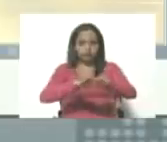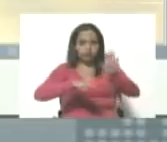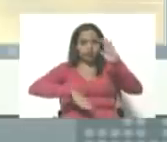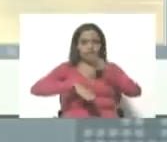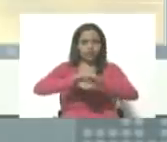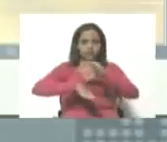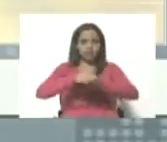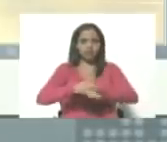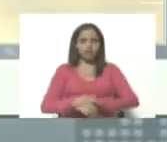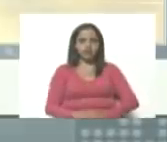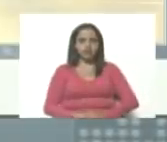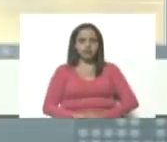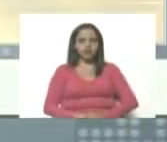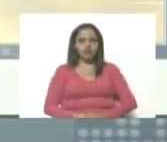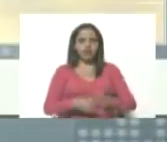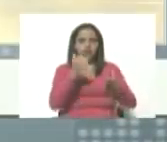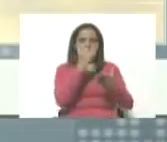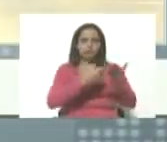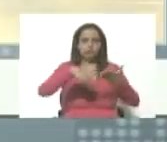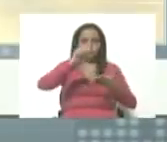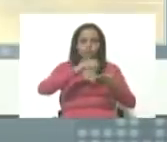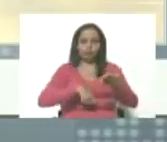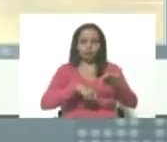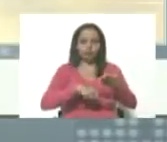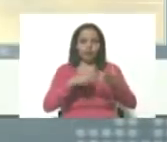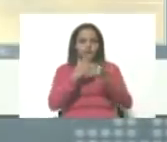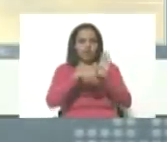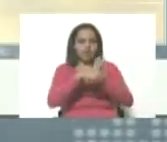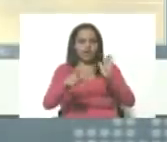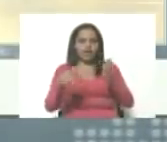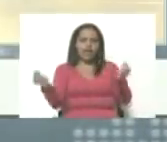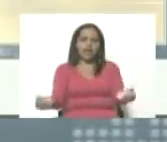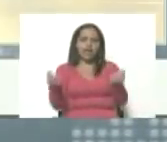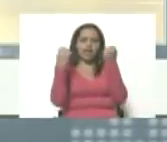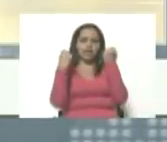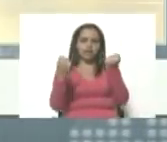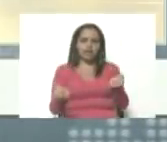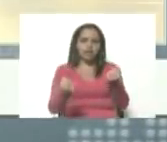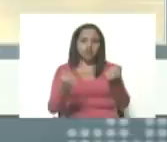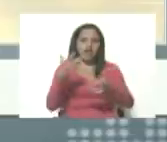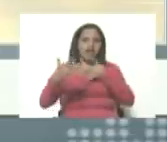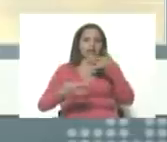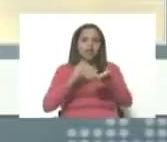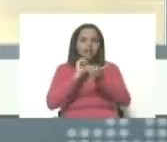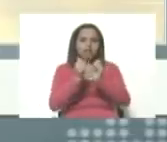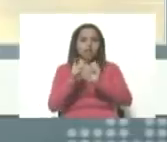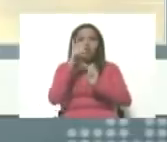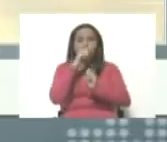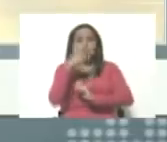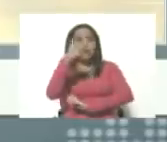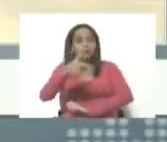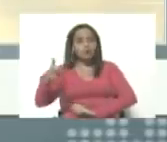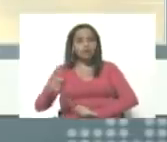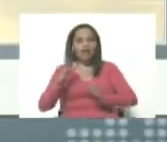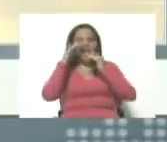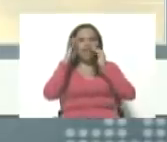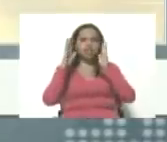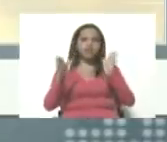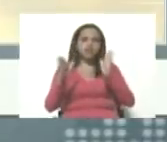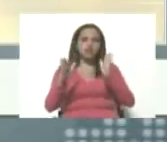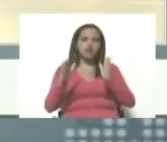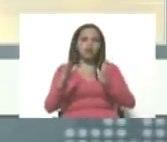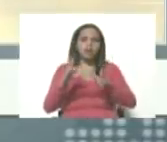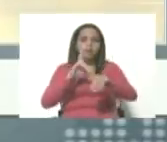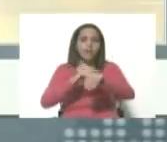calzado, registros y notarías, gimnasios y eventos deportivos sin público, atención